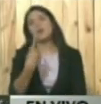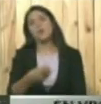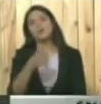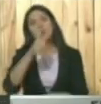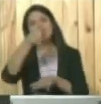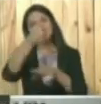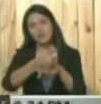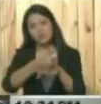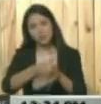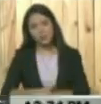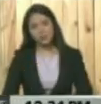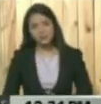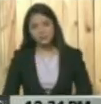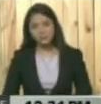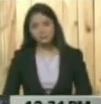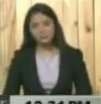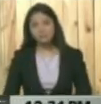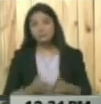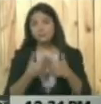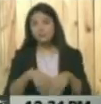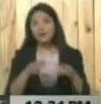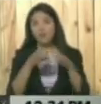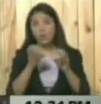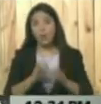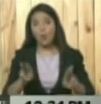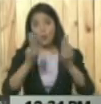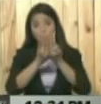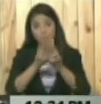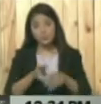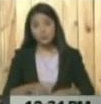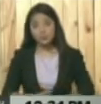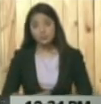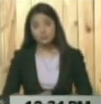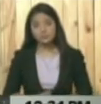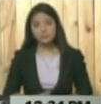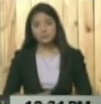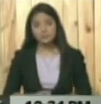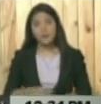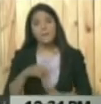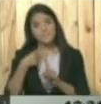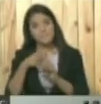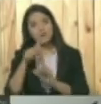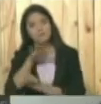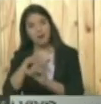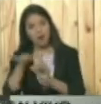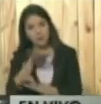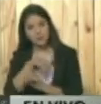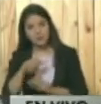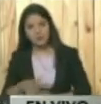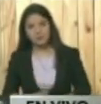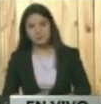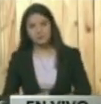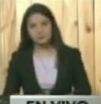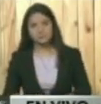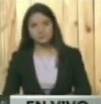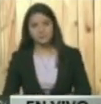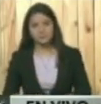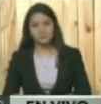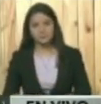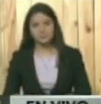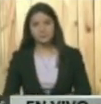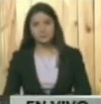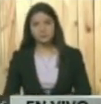director ejecutivo de la Organización de Naciones Unidas más Hábitat, honorable